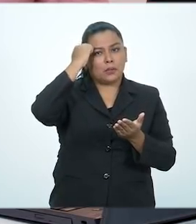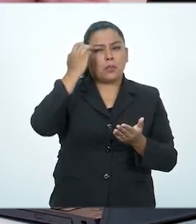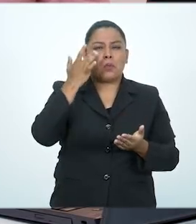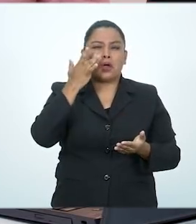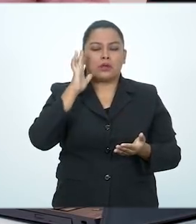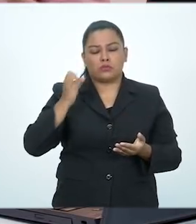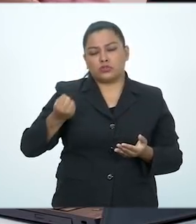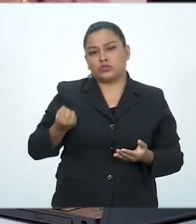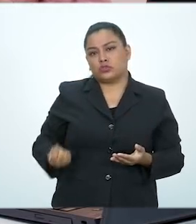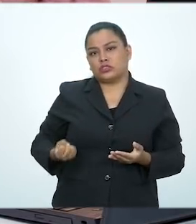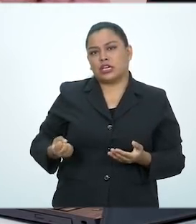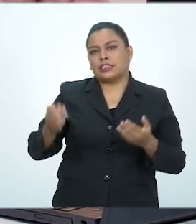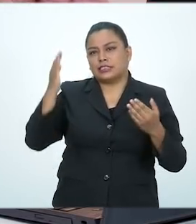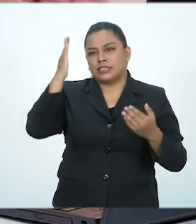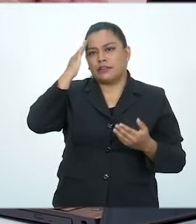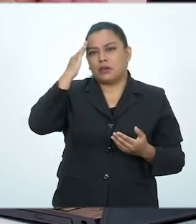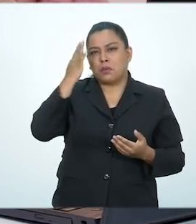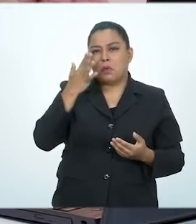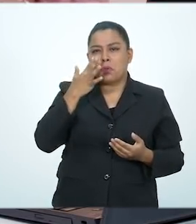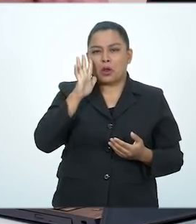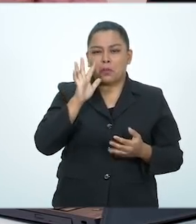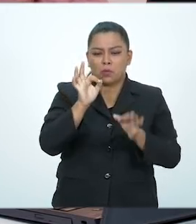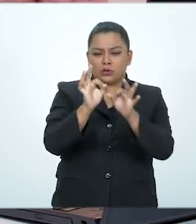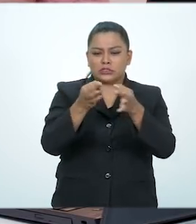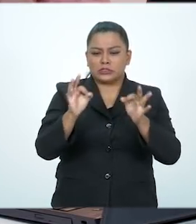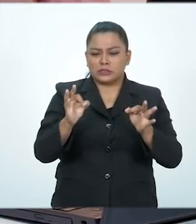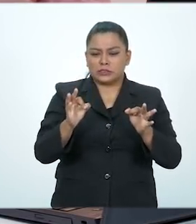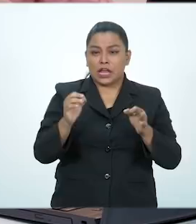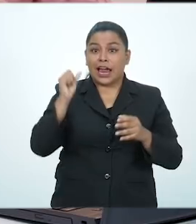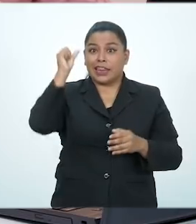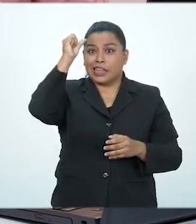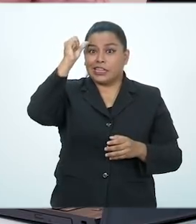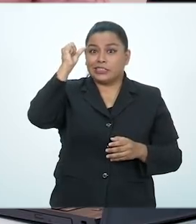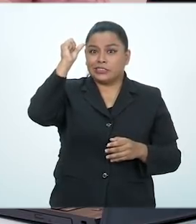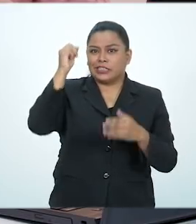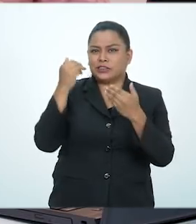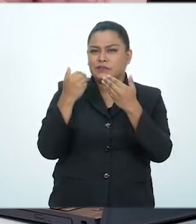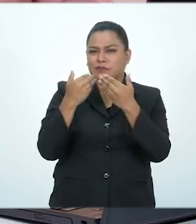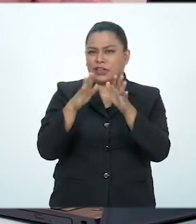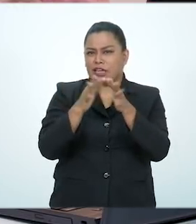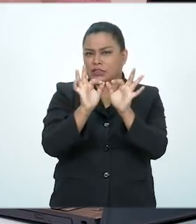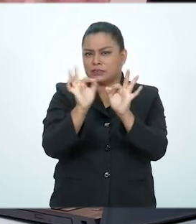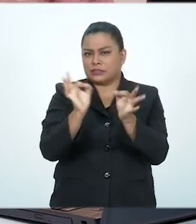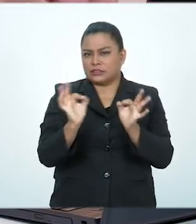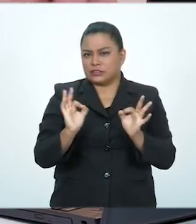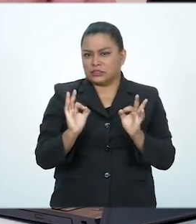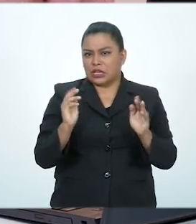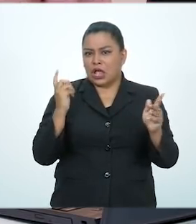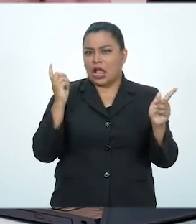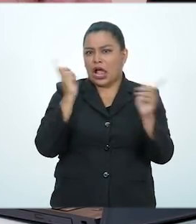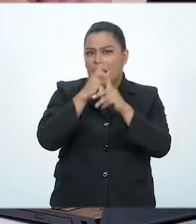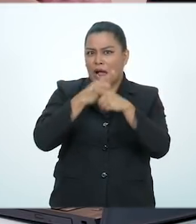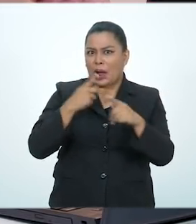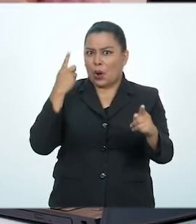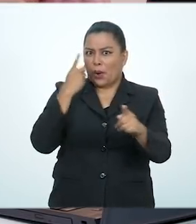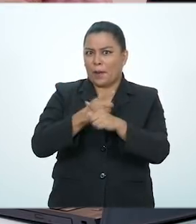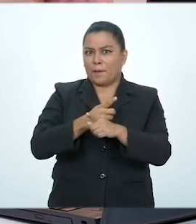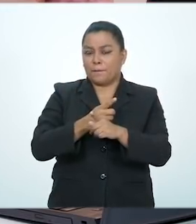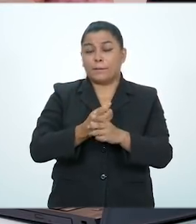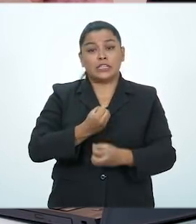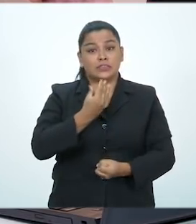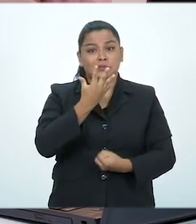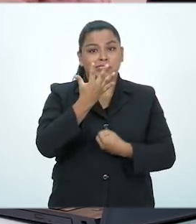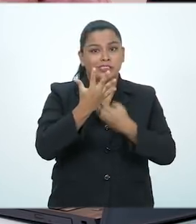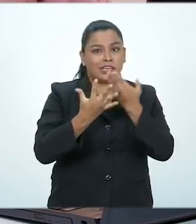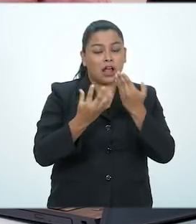por ejemplo, identificar una silueta textual, analizar diferentes tipos de textos y corregirlos,